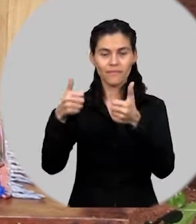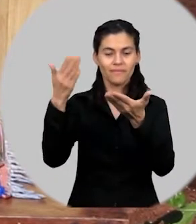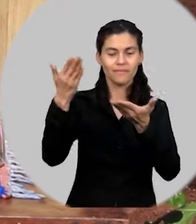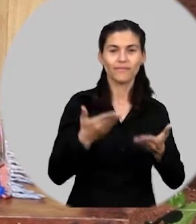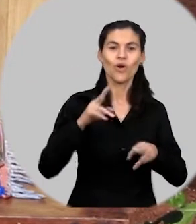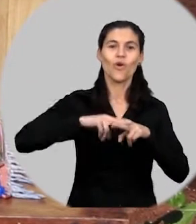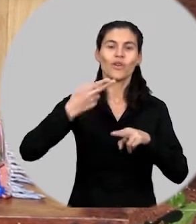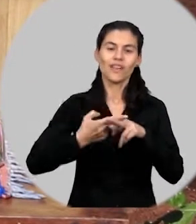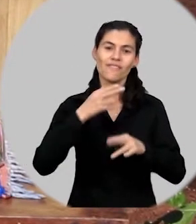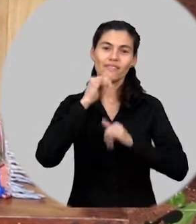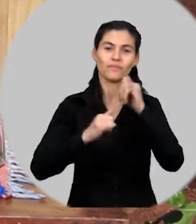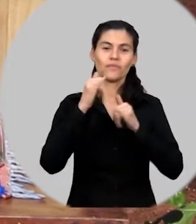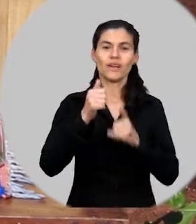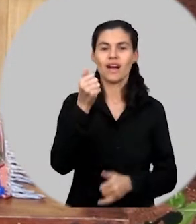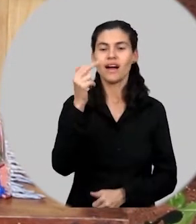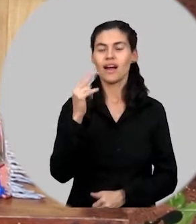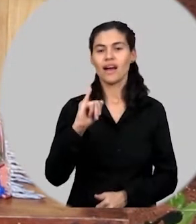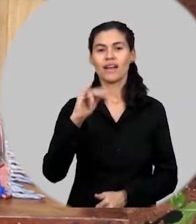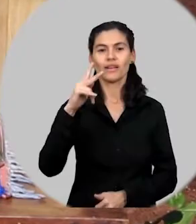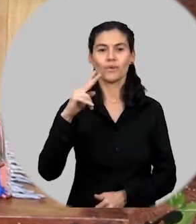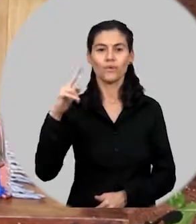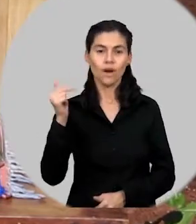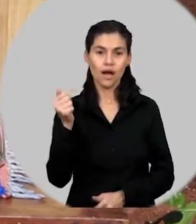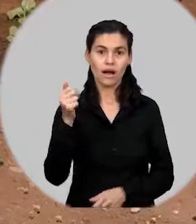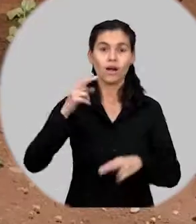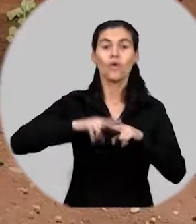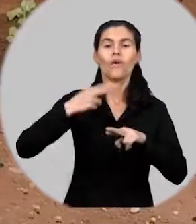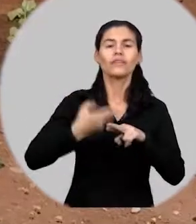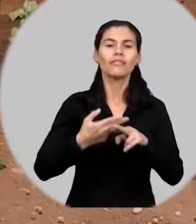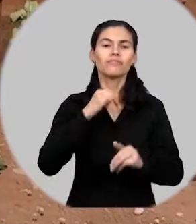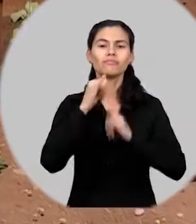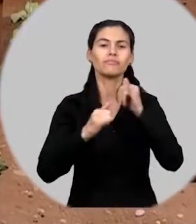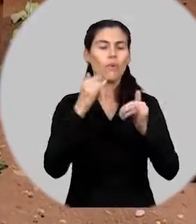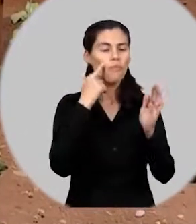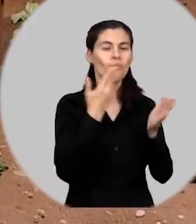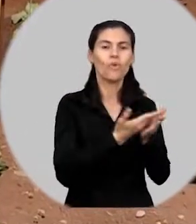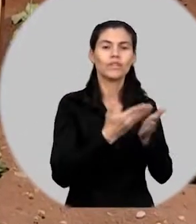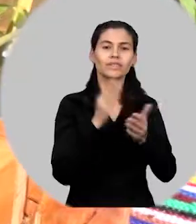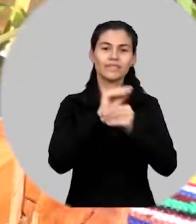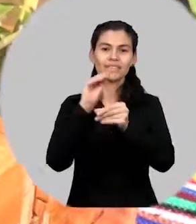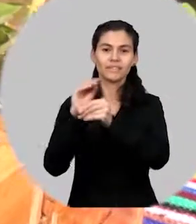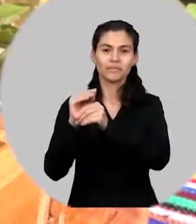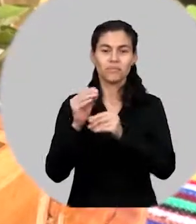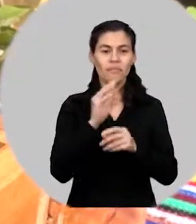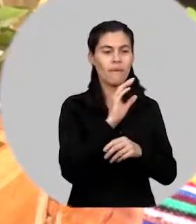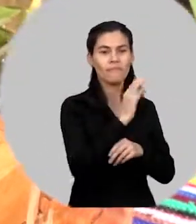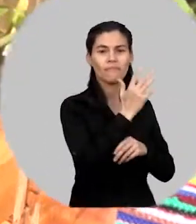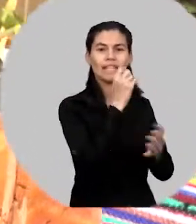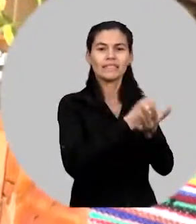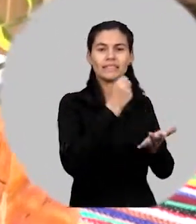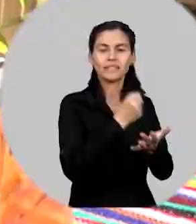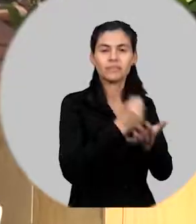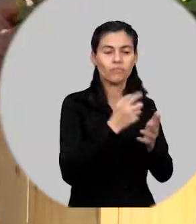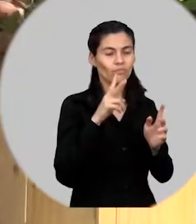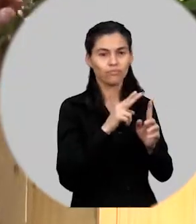¿cómo están? Bienvenidos a una nueva edición del programa AICUA. En esta oportunidad les voy a enseñar a cómo podar sus